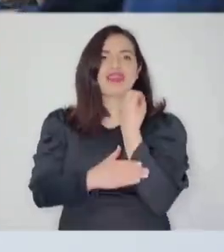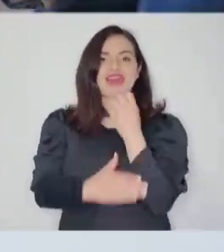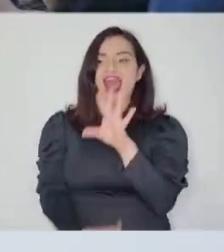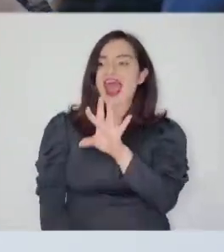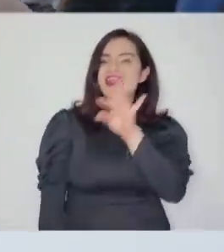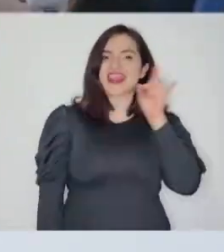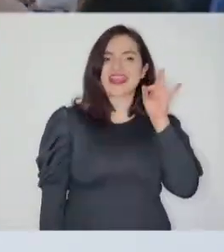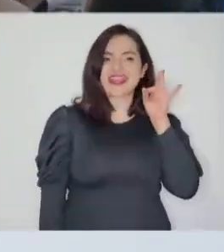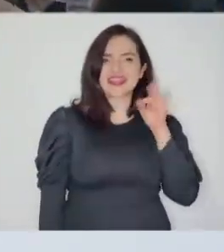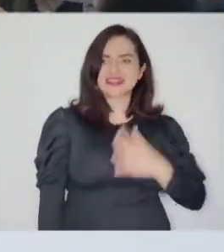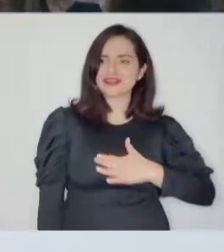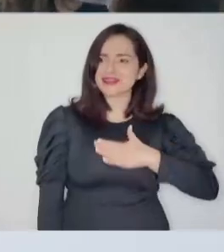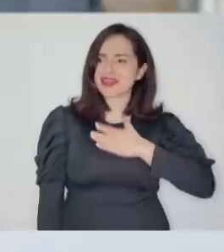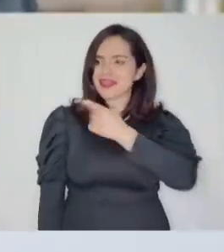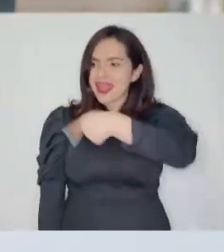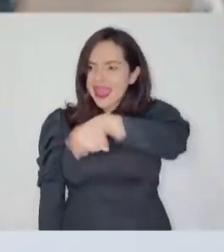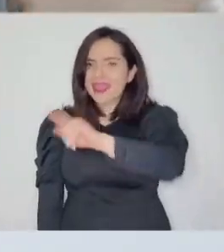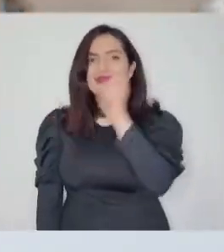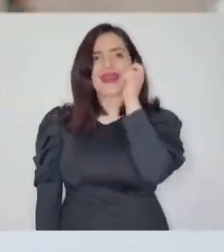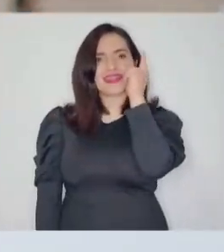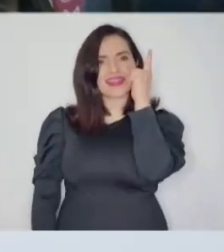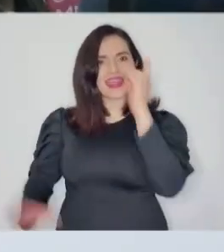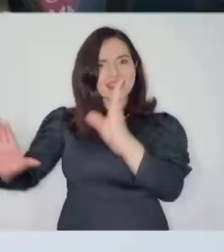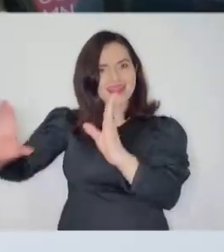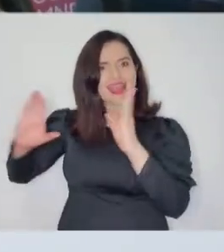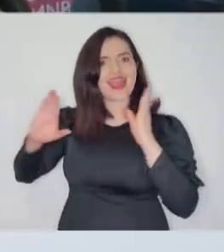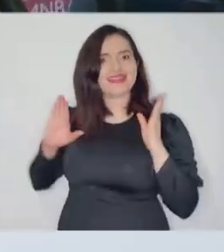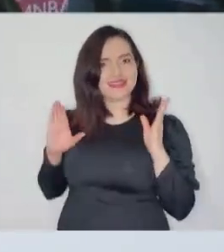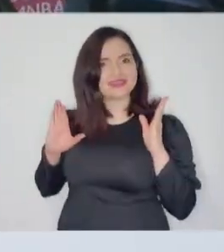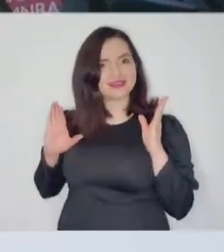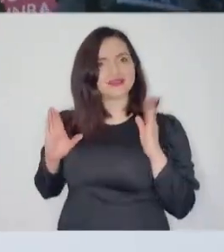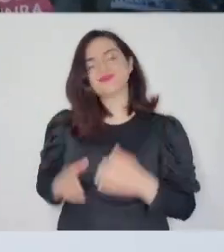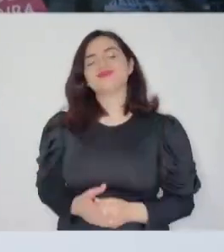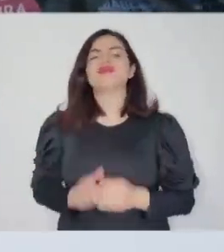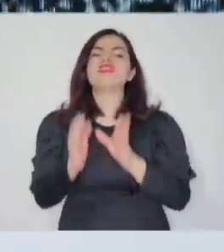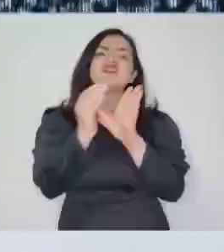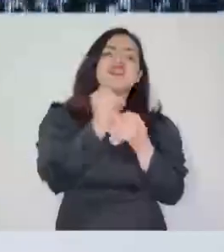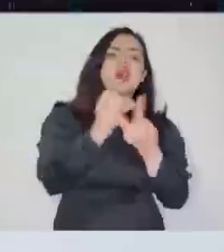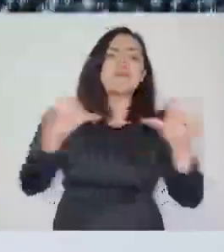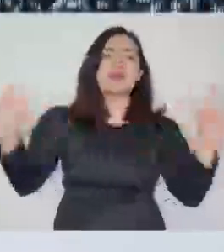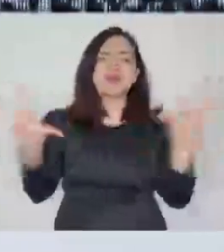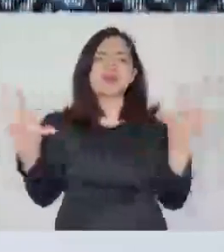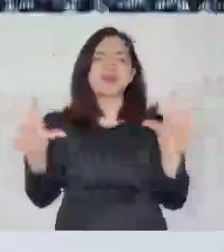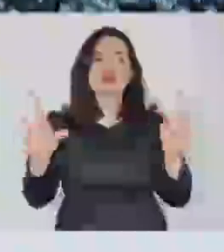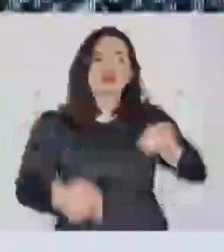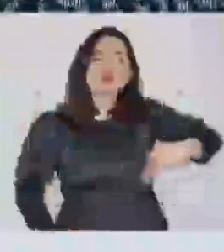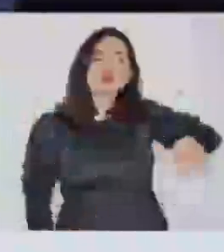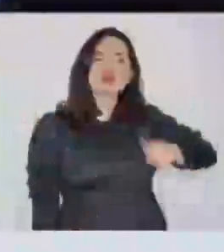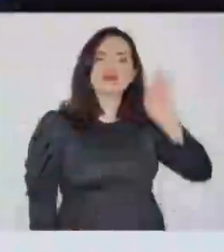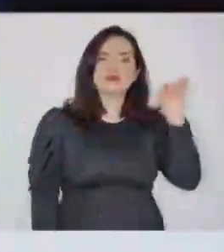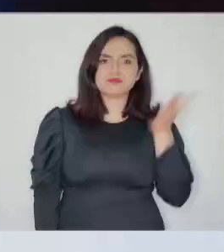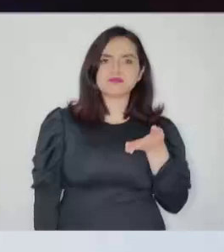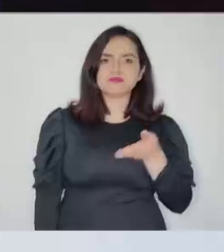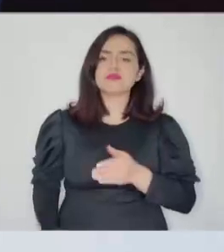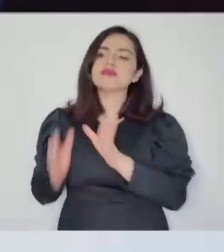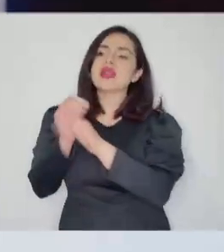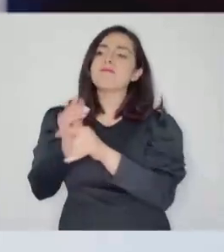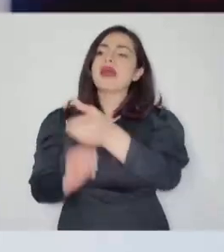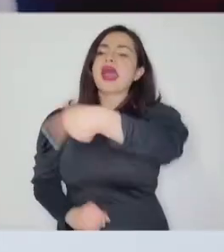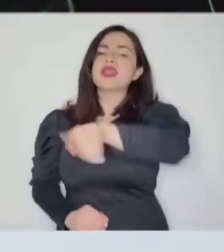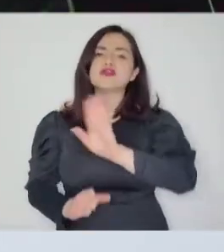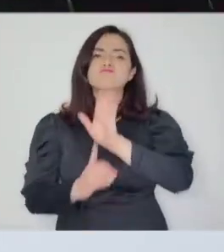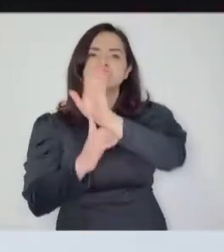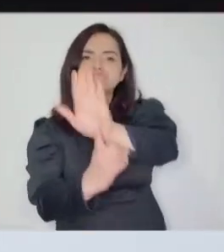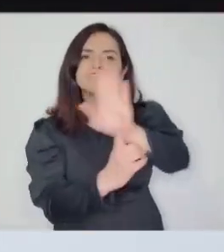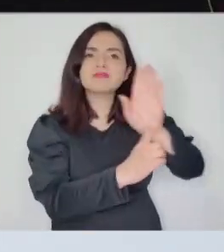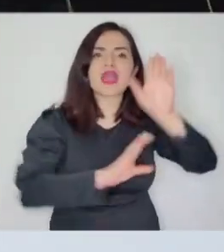alternativa, el sentirnos interpretados y escuchados. Tramposos los medios que nos omiten y tramposos